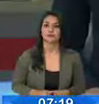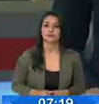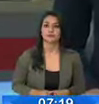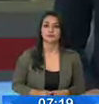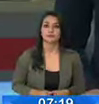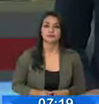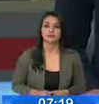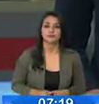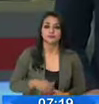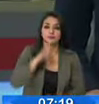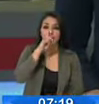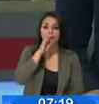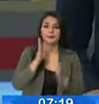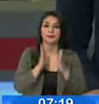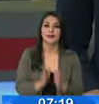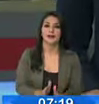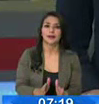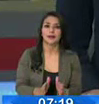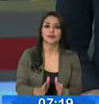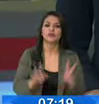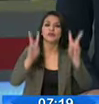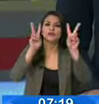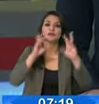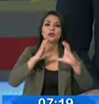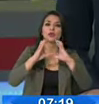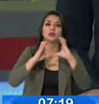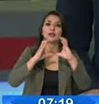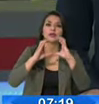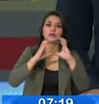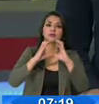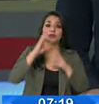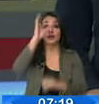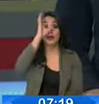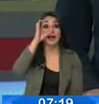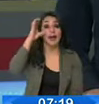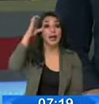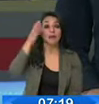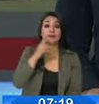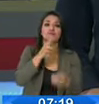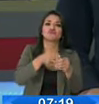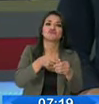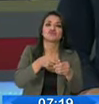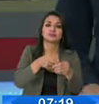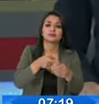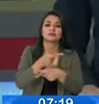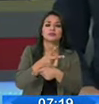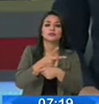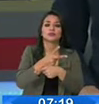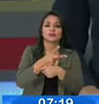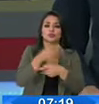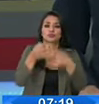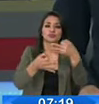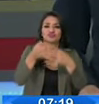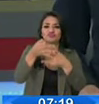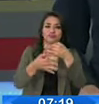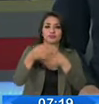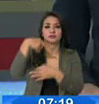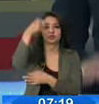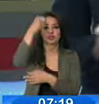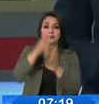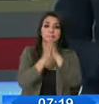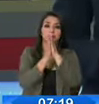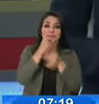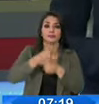Y empleados del medio de comunicación Gama Visión se dieron cita al Complejo Judicial Norte, donde interpusieron una acción de protección